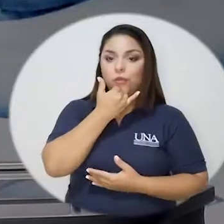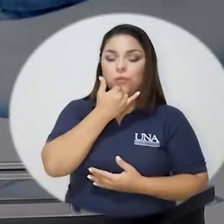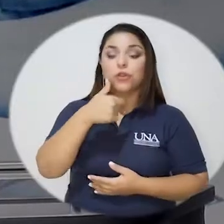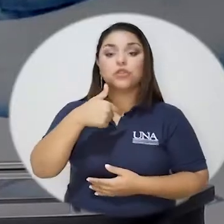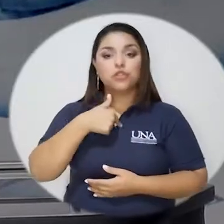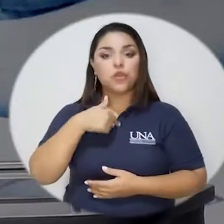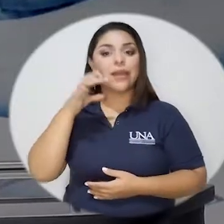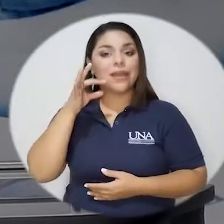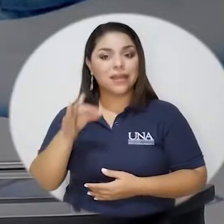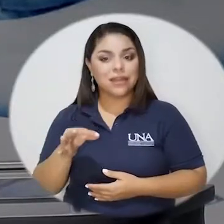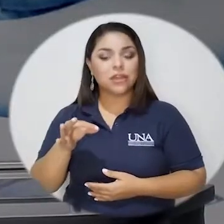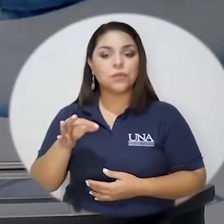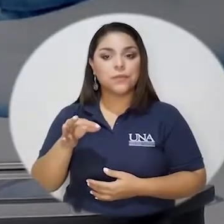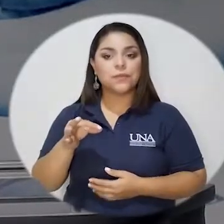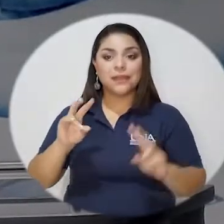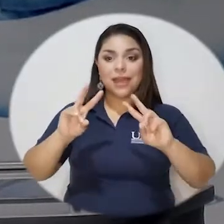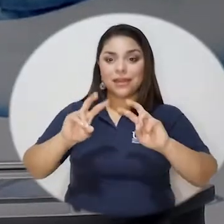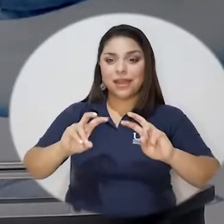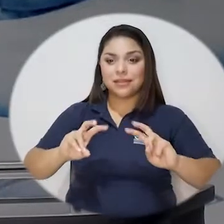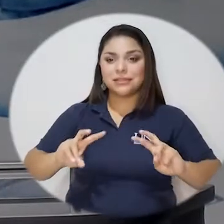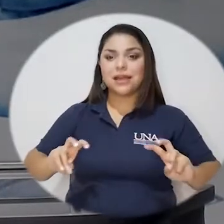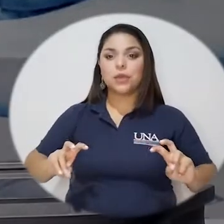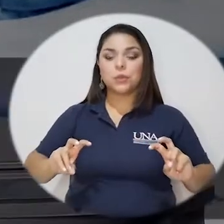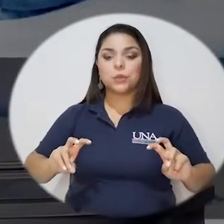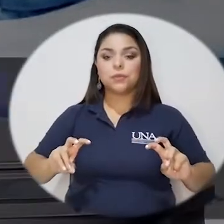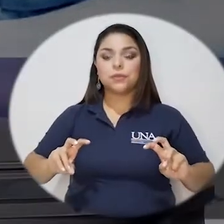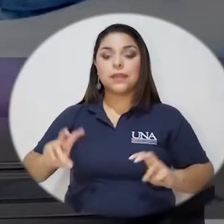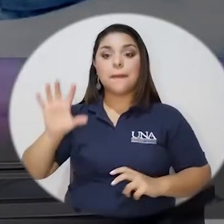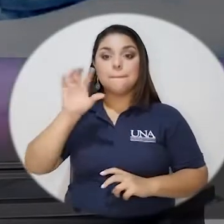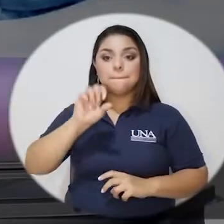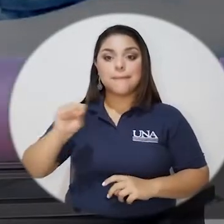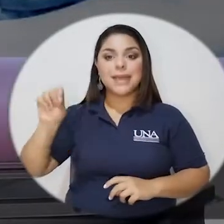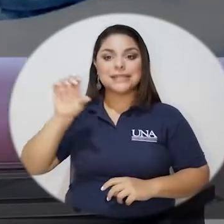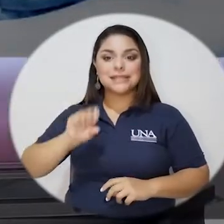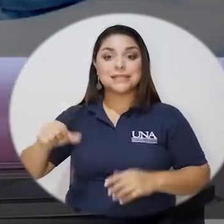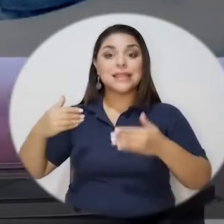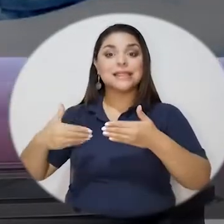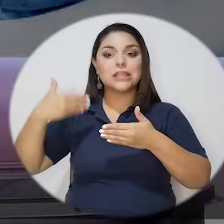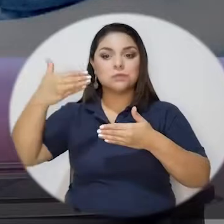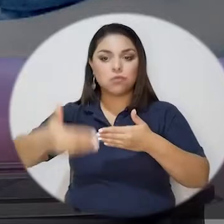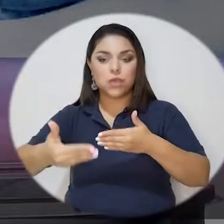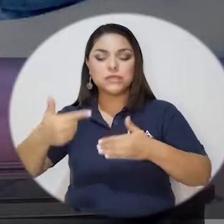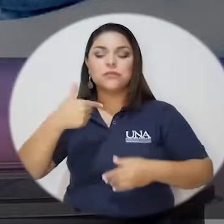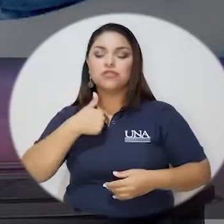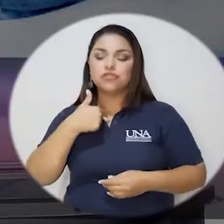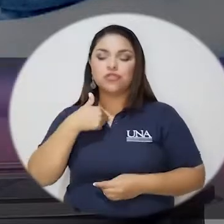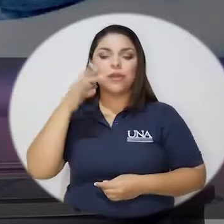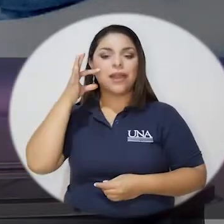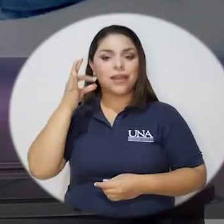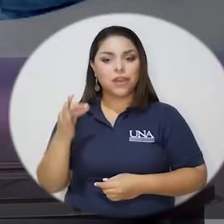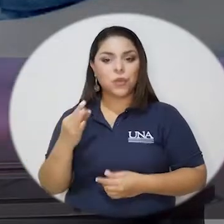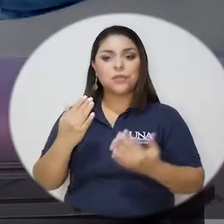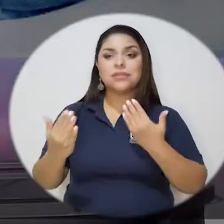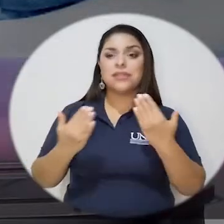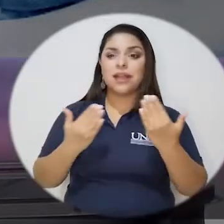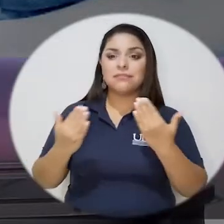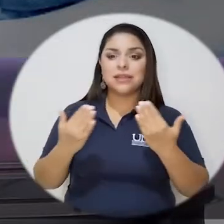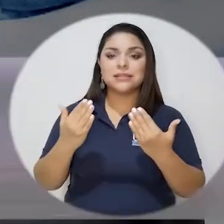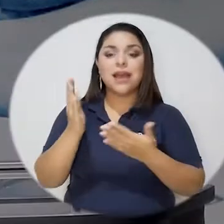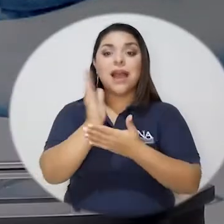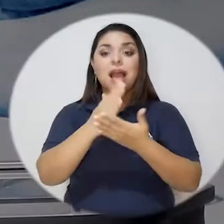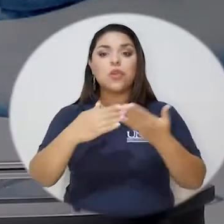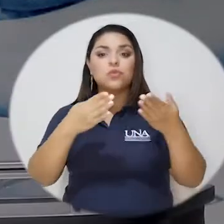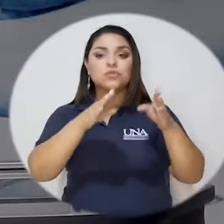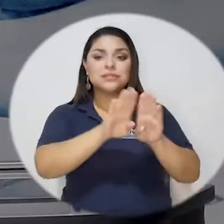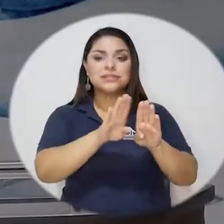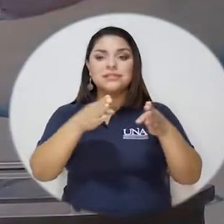Yo diría que analizándolo meses después, uno podría decir que que quizás algunos